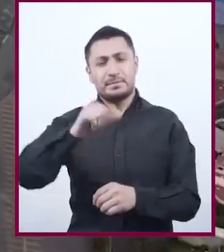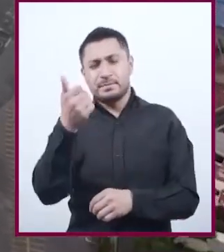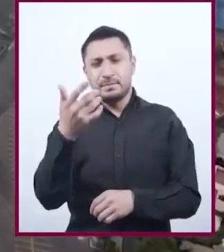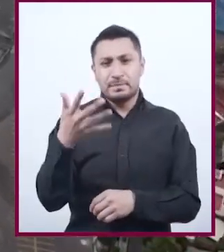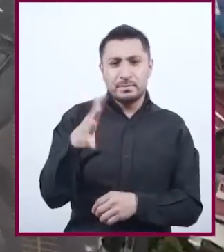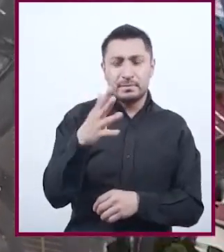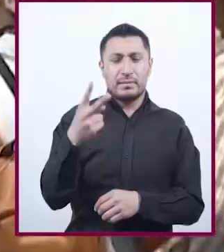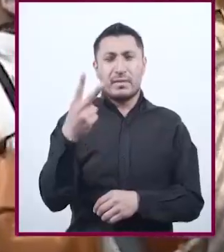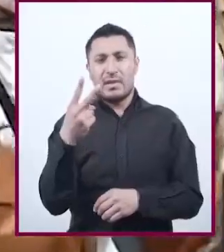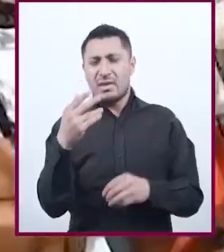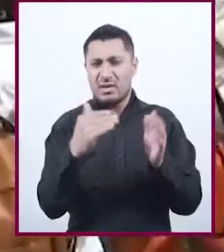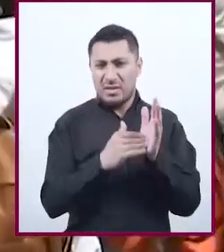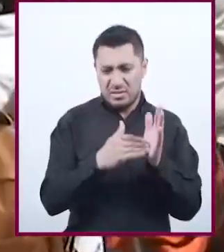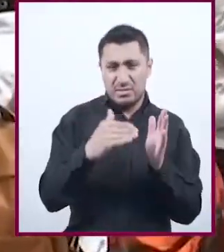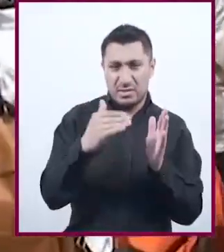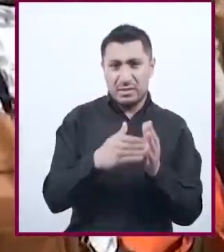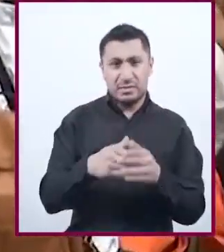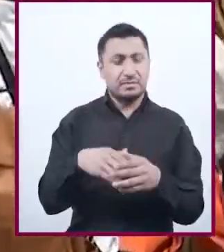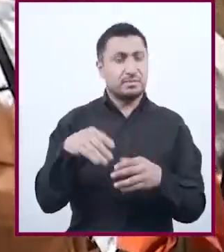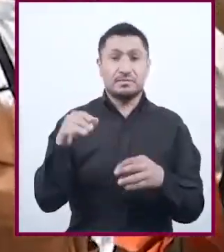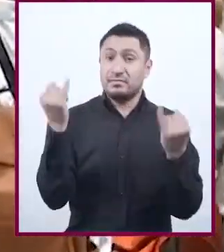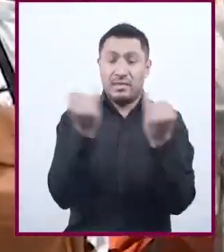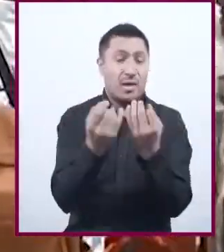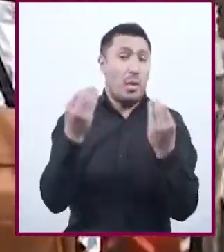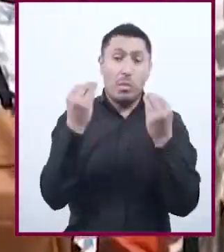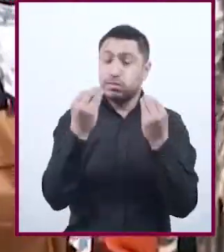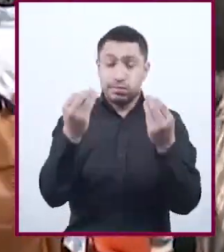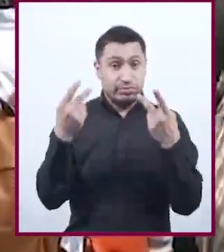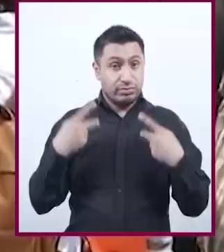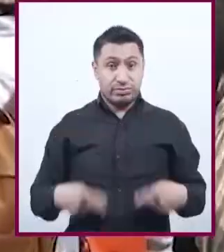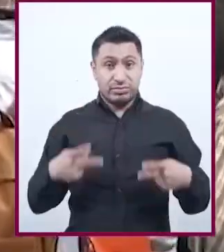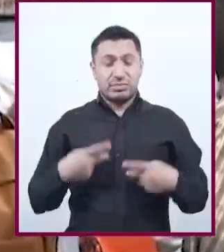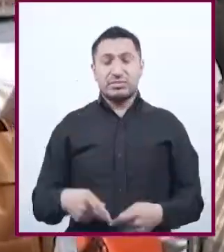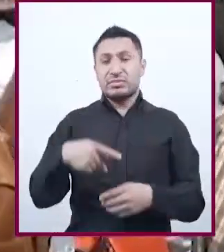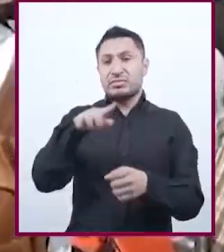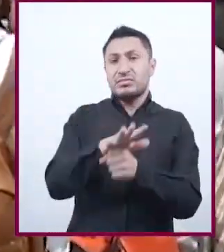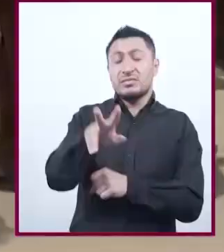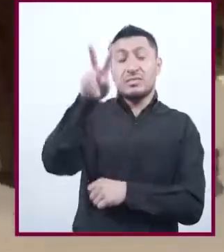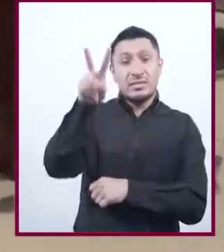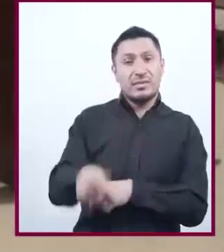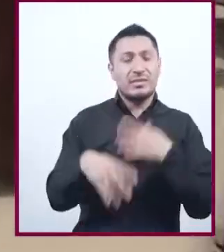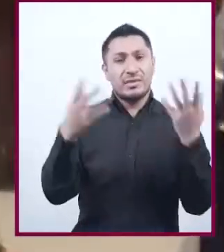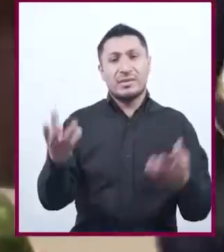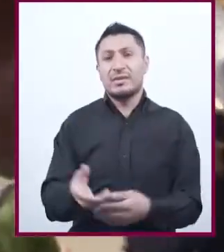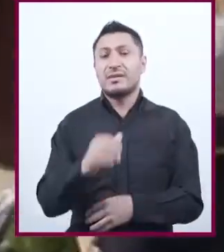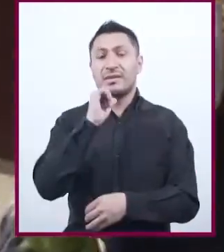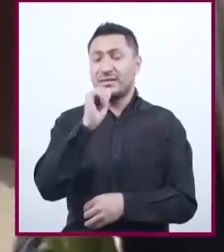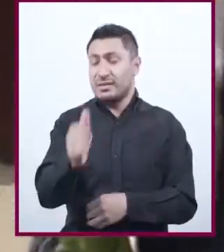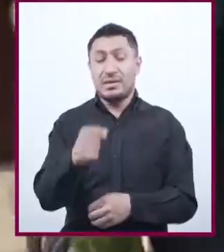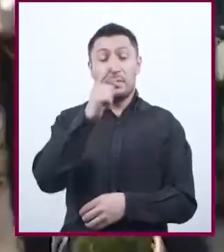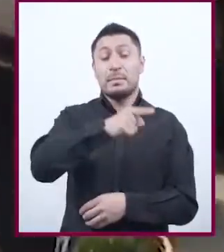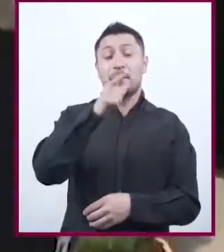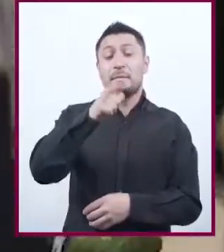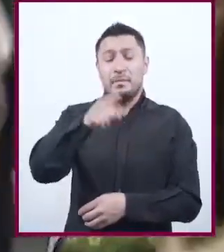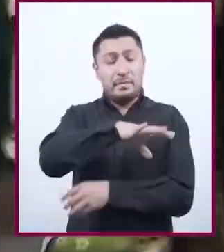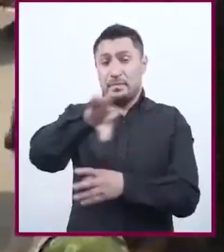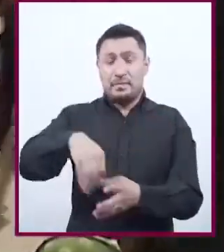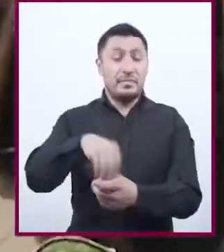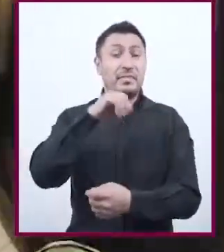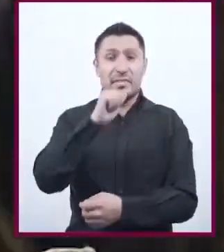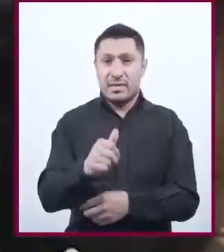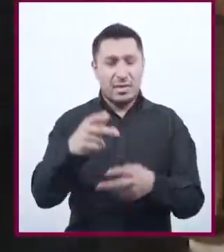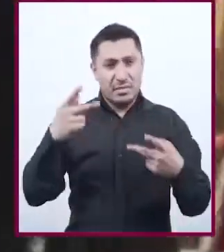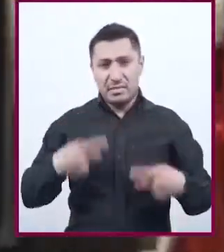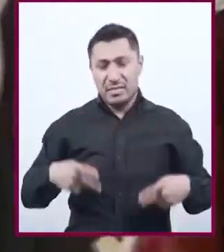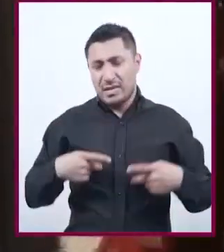modestos sugieren unos 2 millones. Como sea, sigue siendo un montón. Lo cierto es que nadie ha podido contarlos a todos.